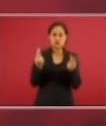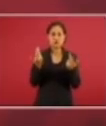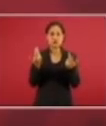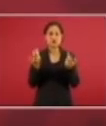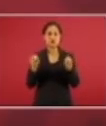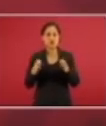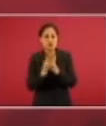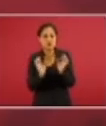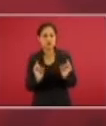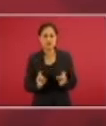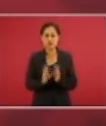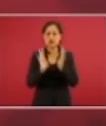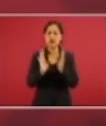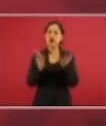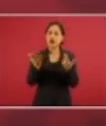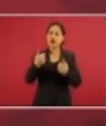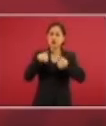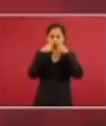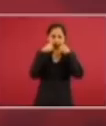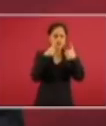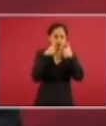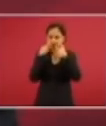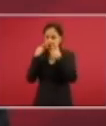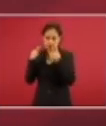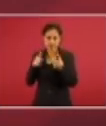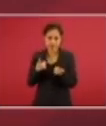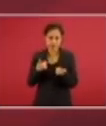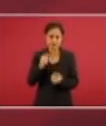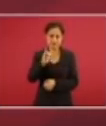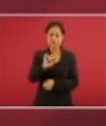Tengo que estar pendiente. Y